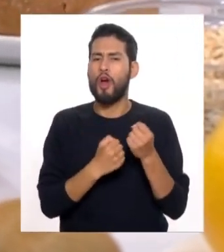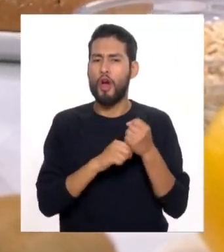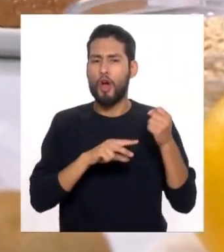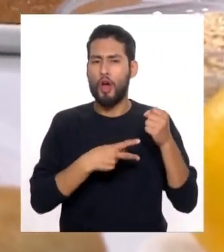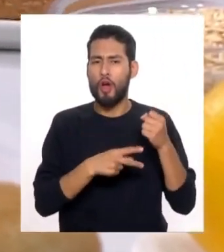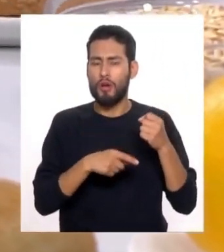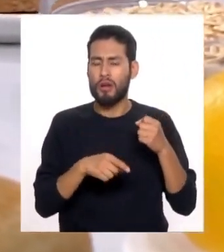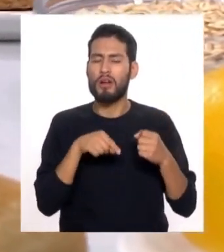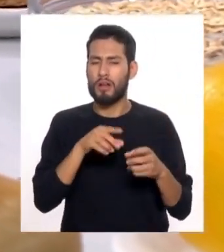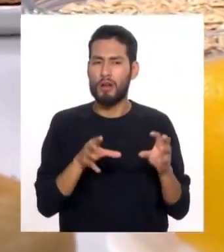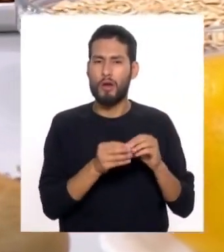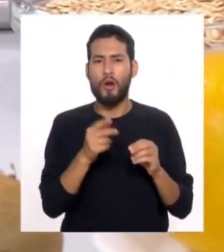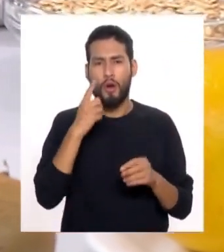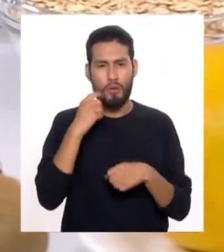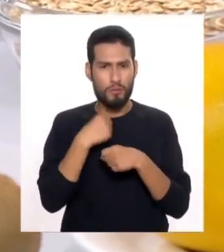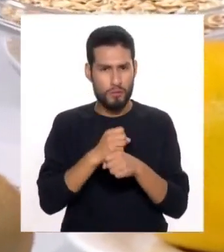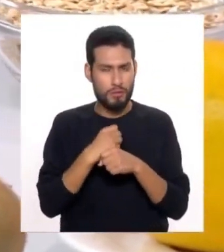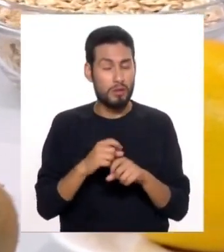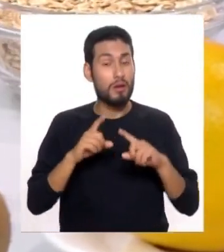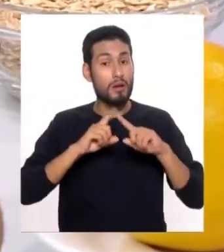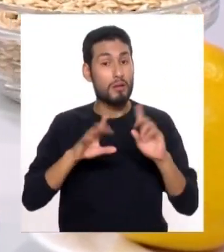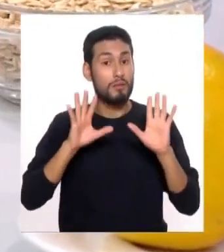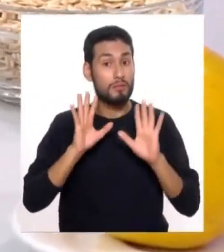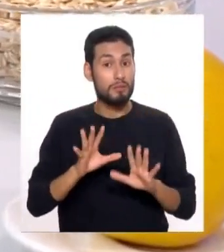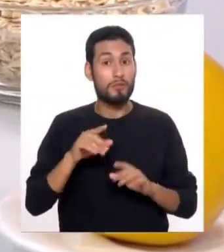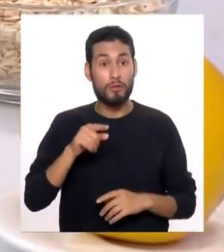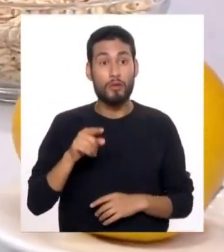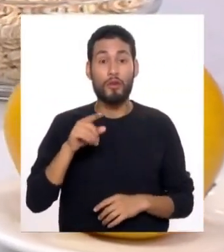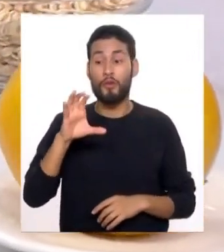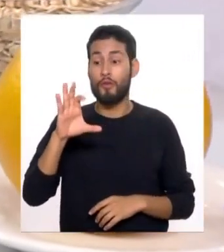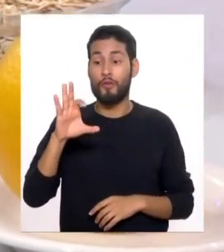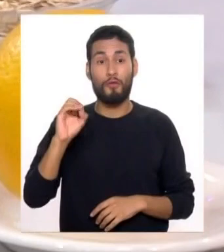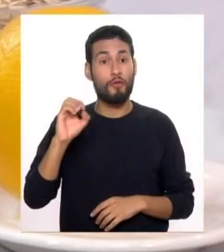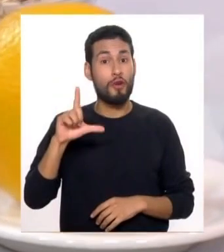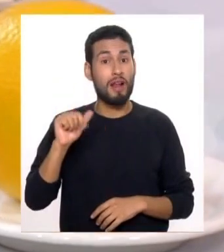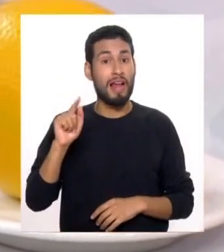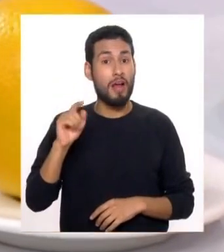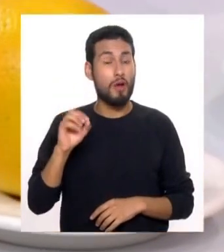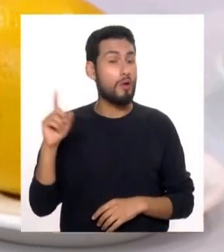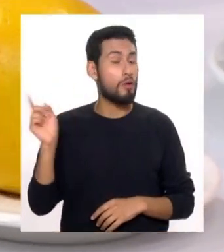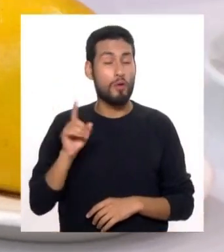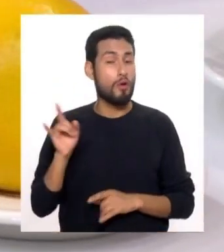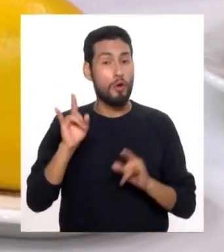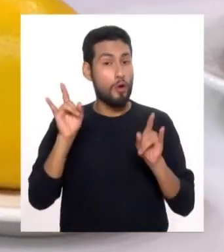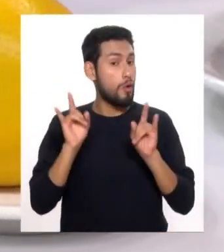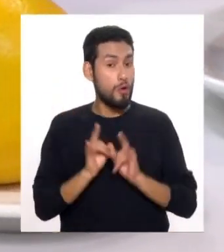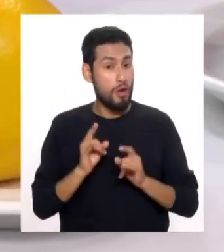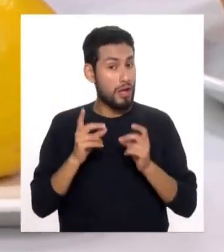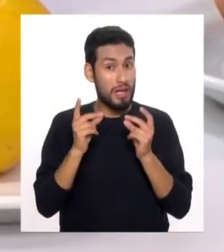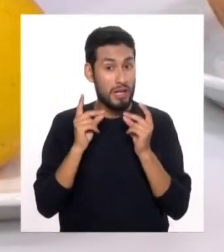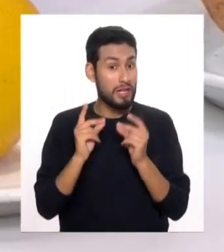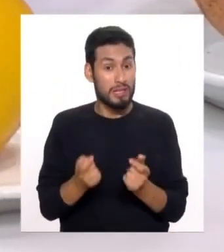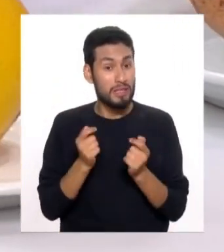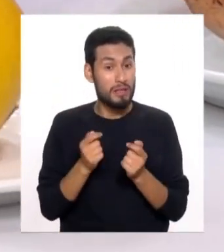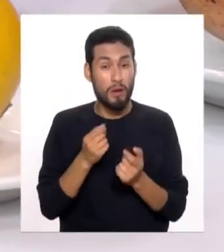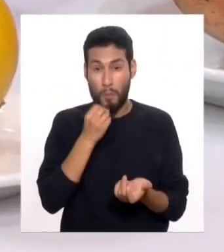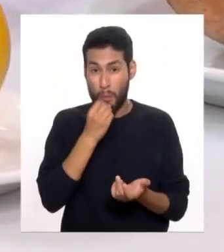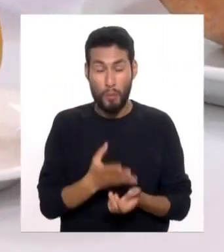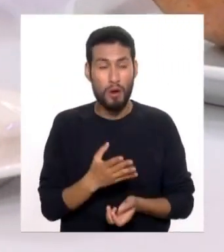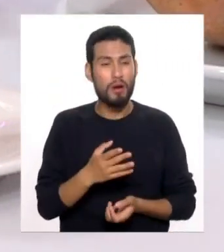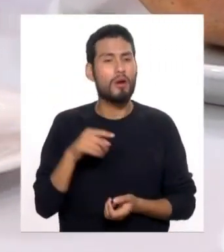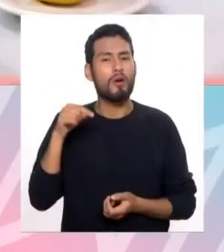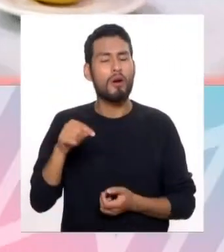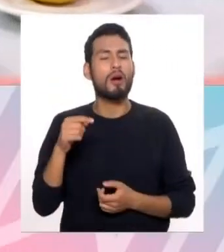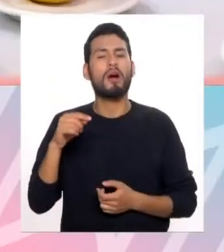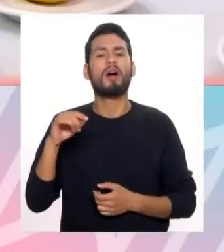que hace el hombre. Sin embargo, el folato no se absorbe tan eficientemente como